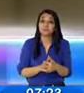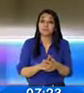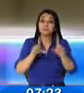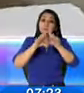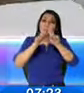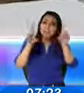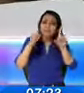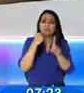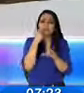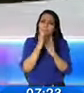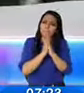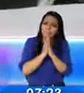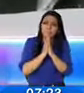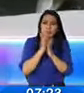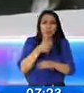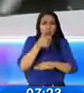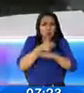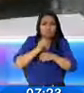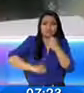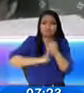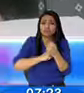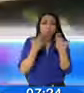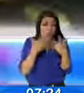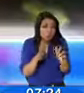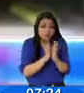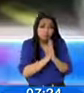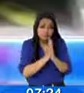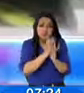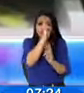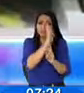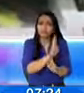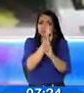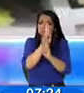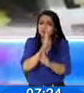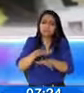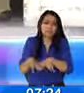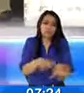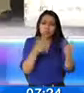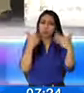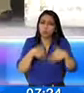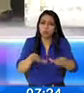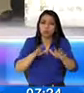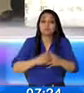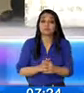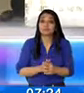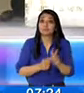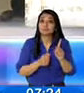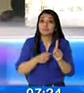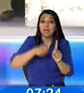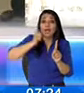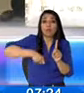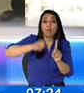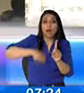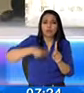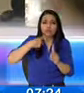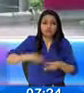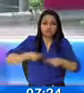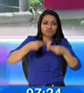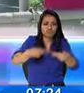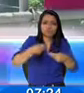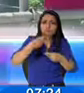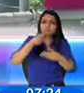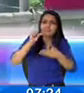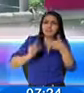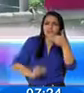a colaborar con lo que las autoridades judiciales dispongan y que respetan las acciones emprendidas. El funcionario se negó a entregar detalles de